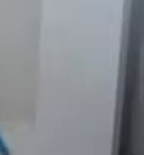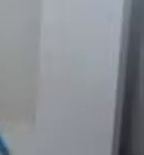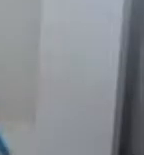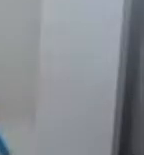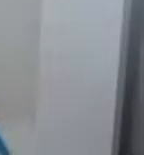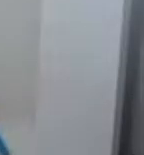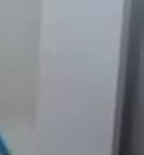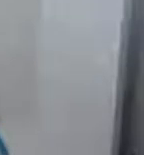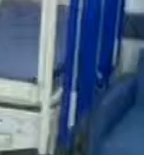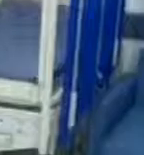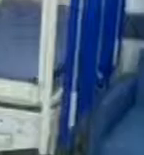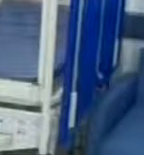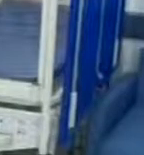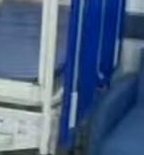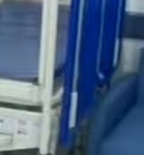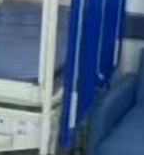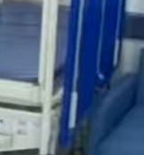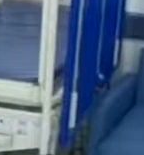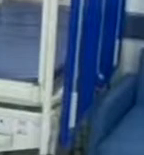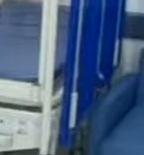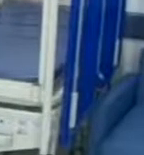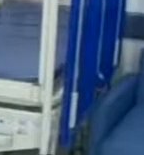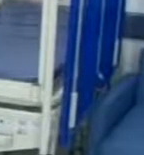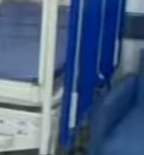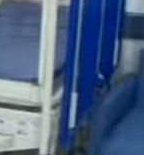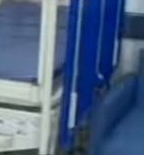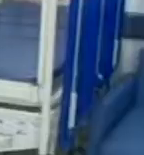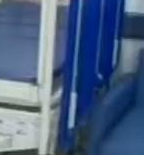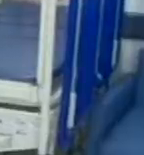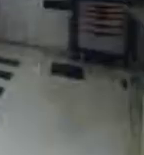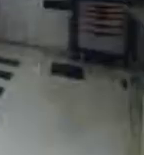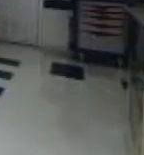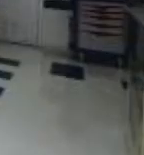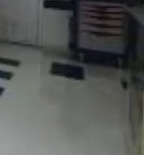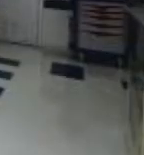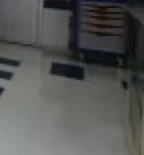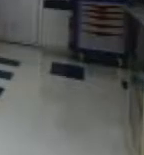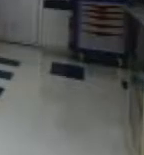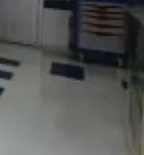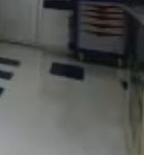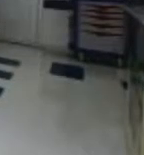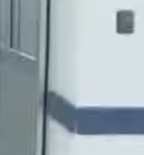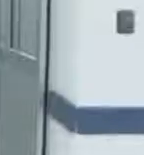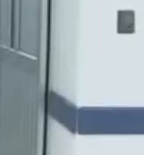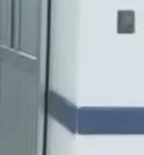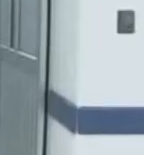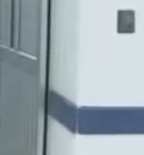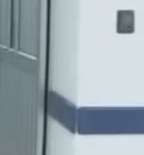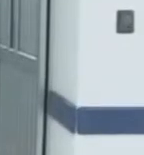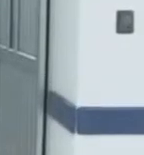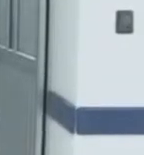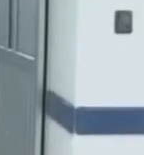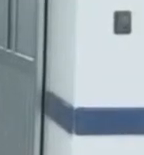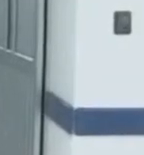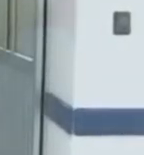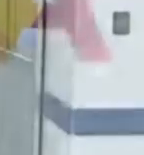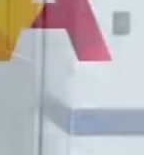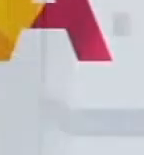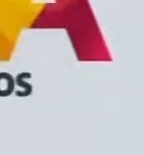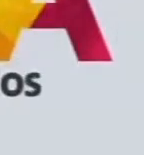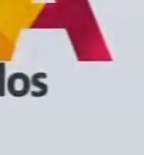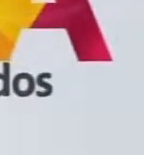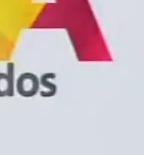nuevo complejo hospitalario, que además quedó dotado con camas nuevas, televisores y aire acondicionado para ofrecer comodidad a los